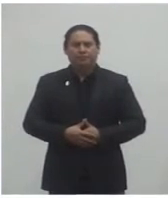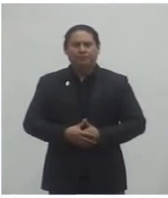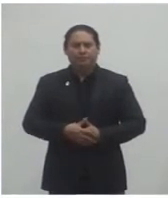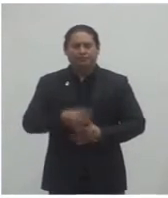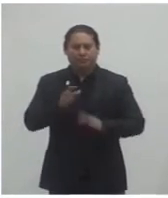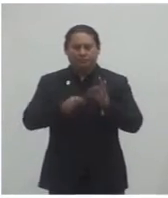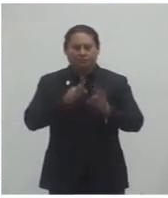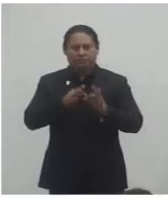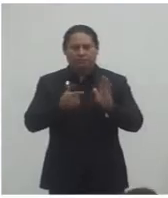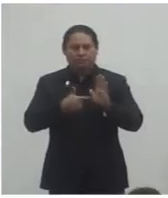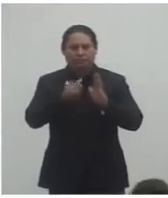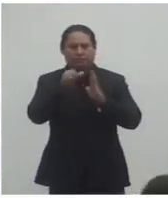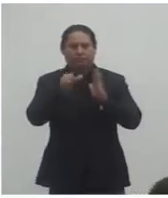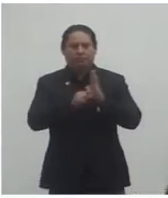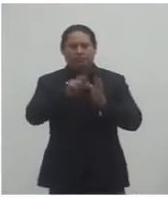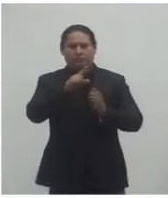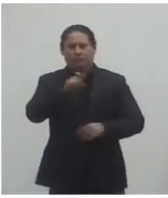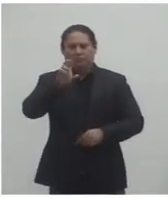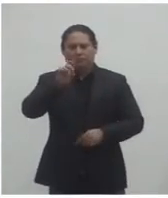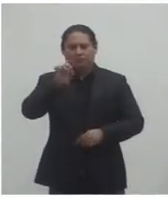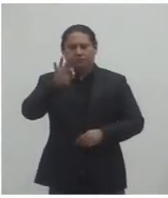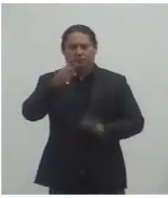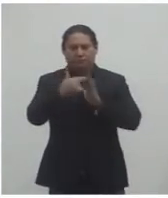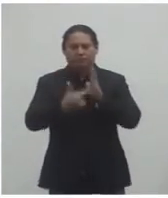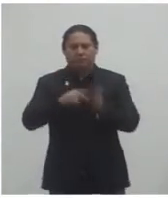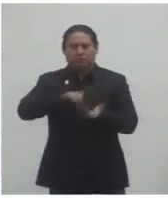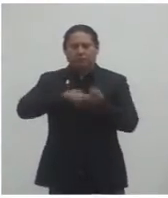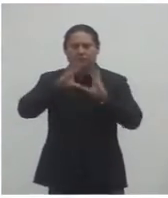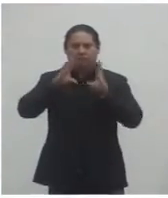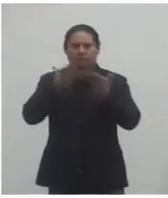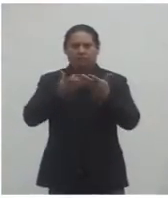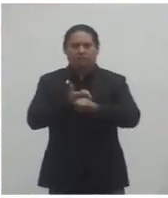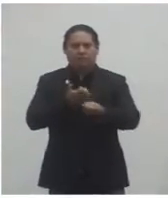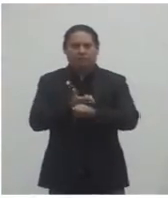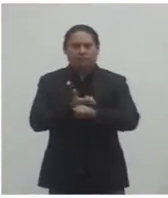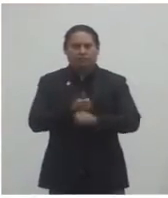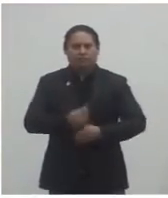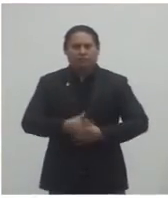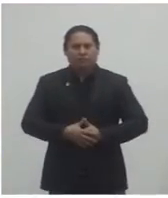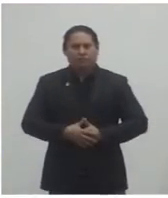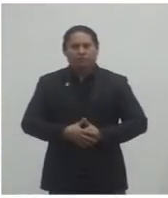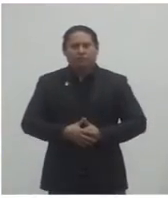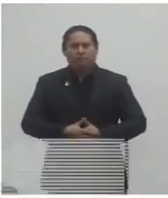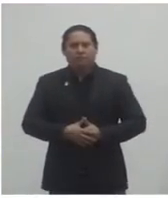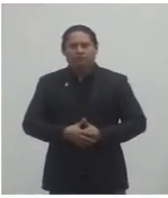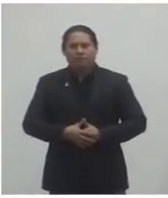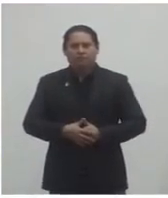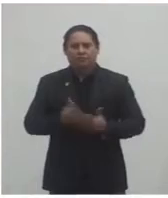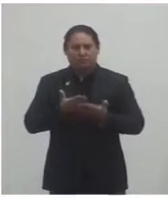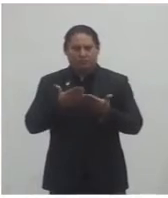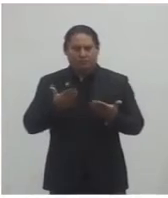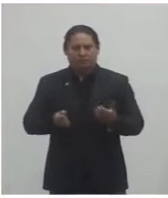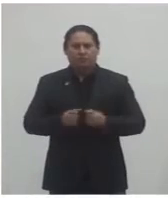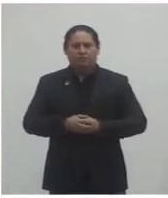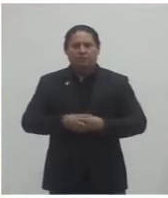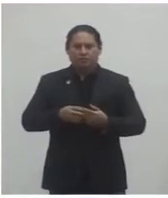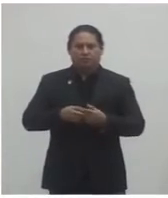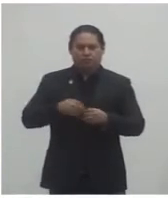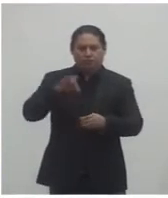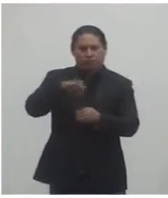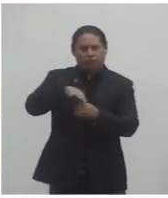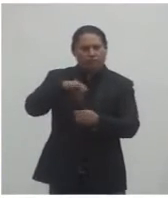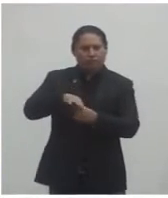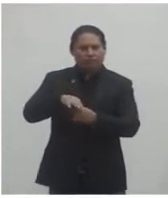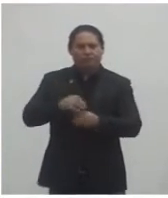En cumplimiento al artículo 133 del Reglamento Interior de este propio Poder Legislativo, procedemos a someter a